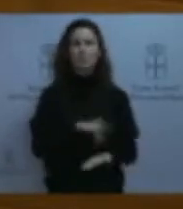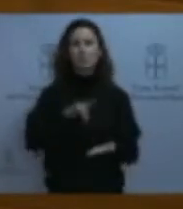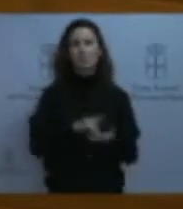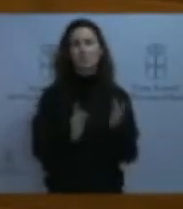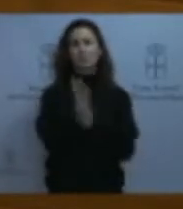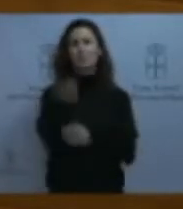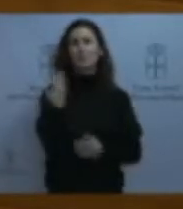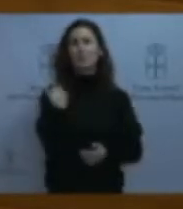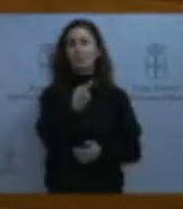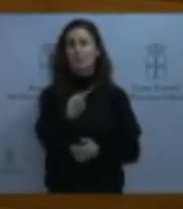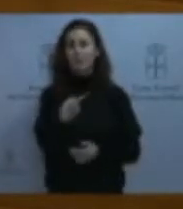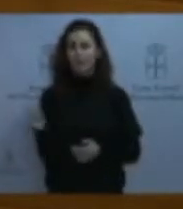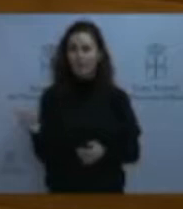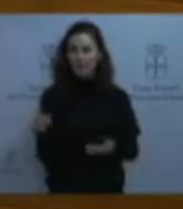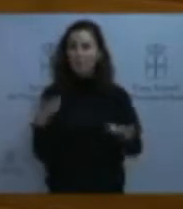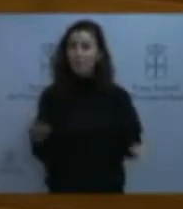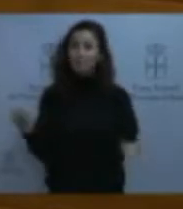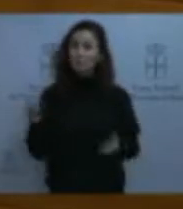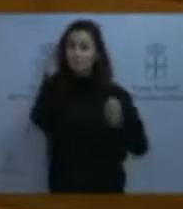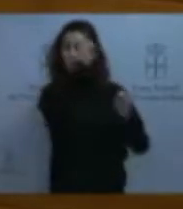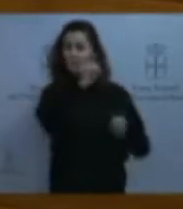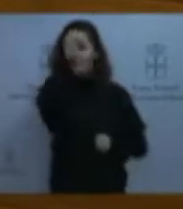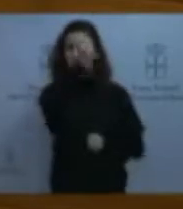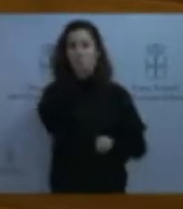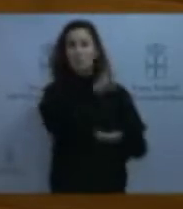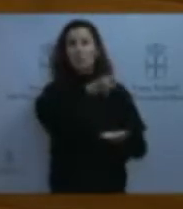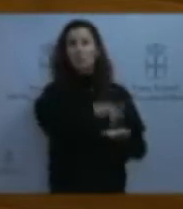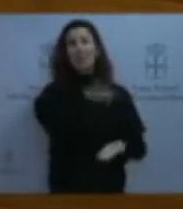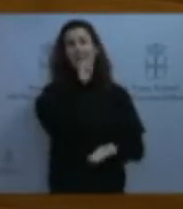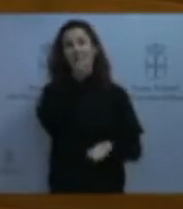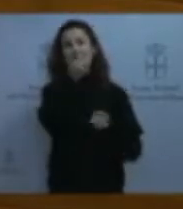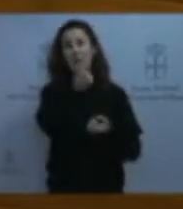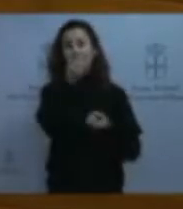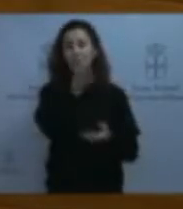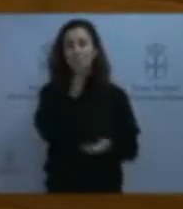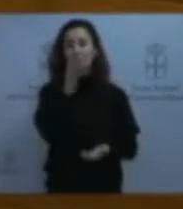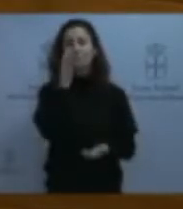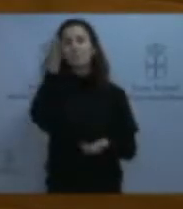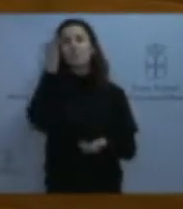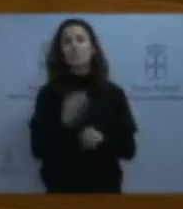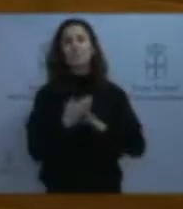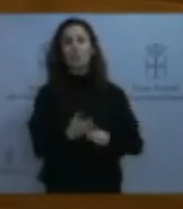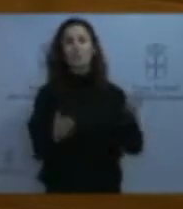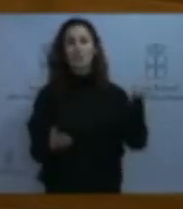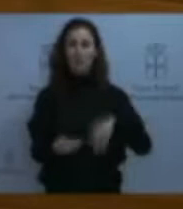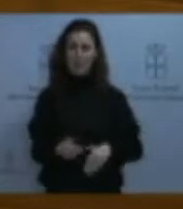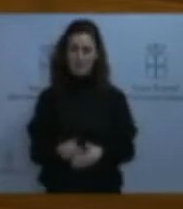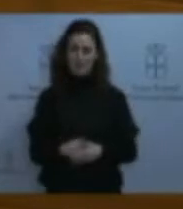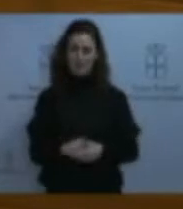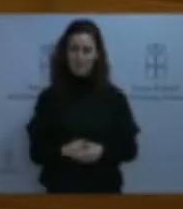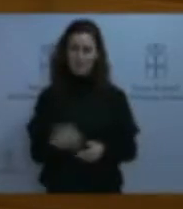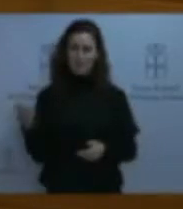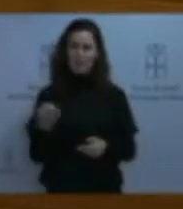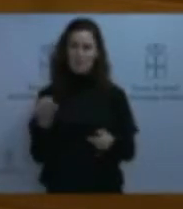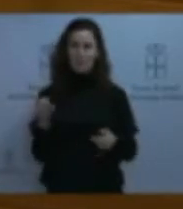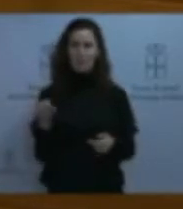semana anterior, habrá que opinar cuando existan datos. Es más, estoy seguro que va a ser insuficiente. Cualquier análisis va a ser insuficiente porque habrá que esperar una serie completa.